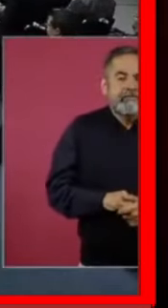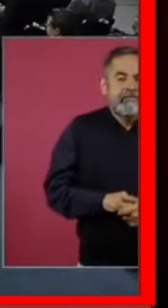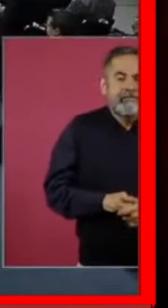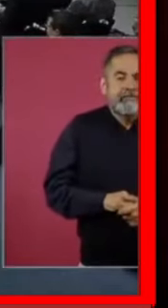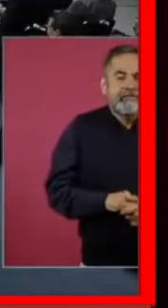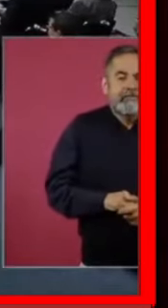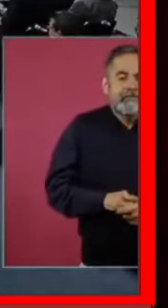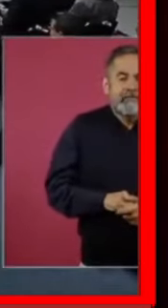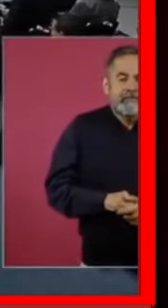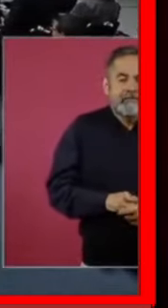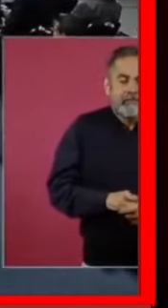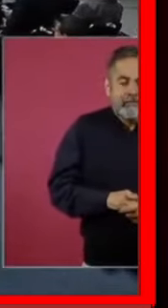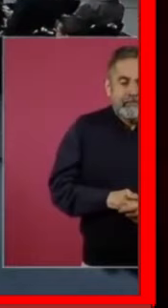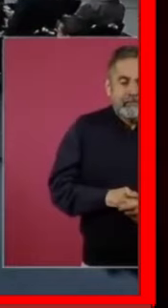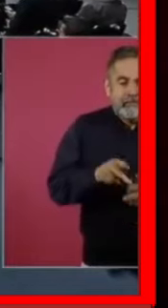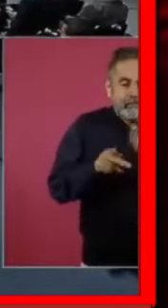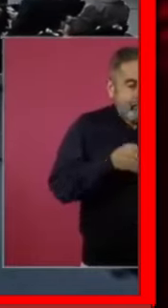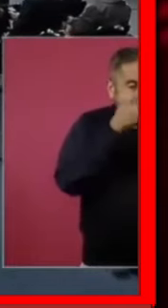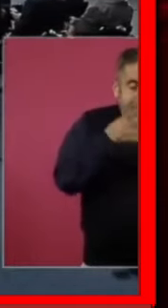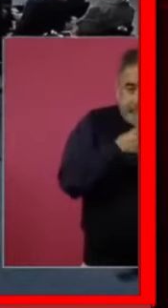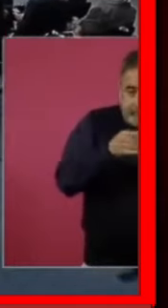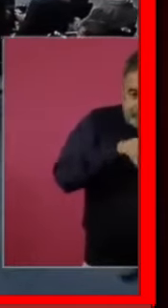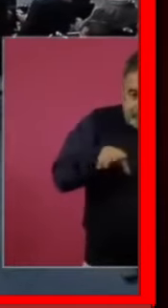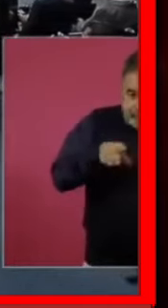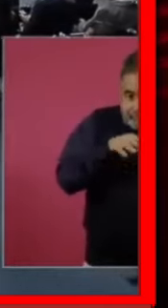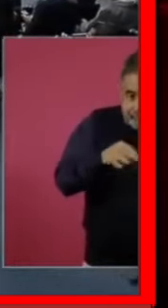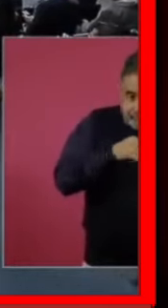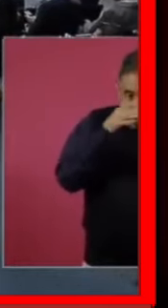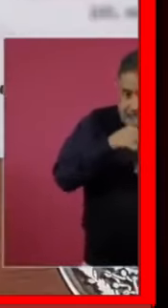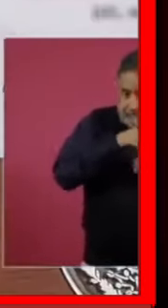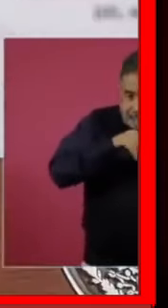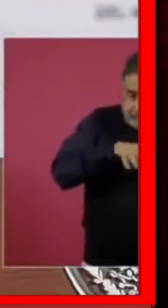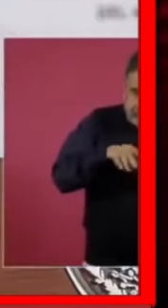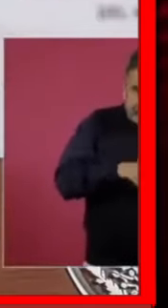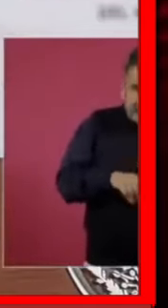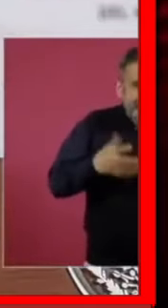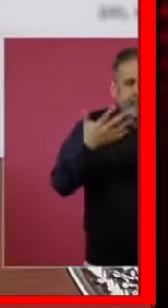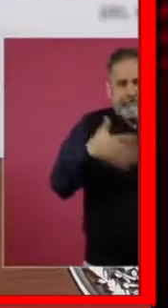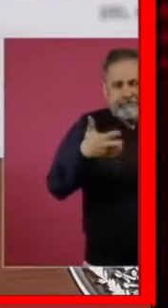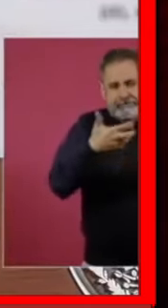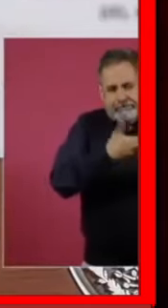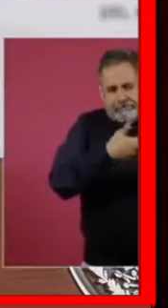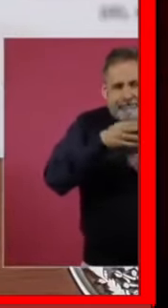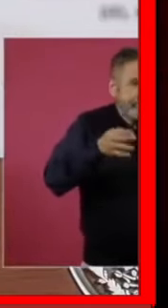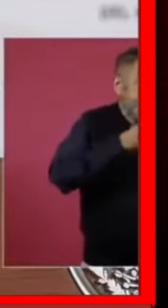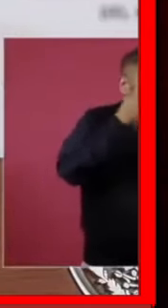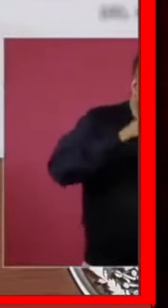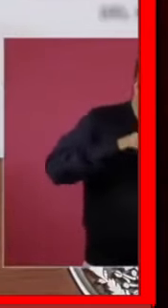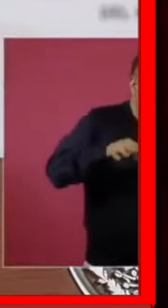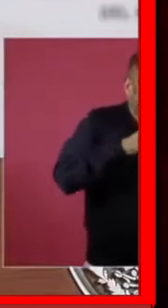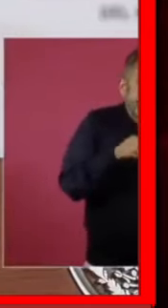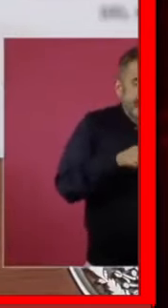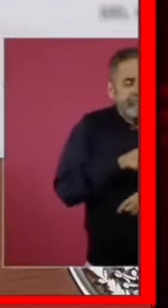porque los medios las empresas de medio